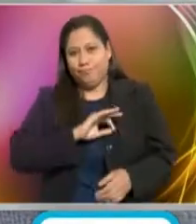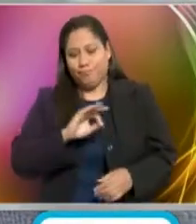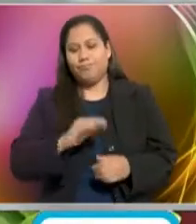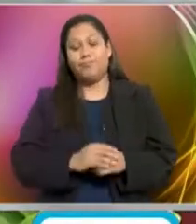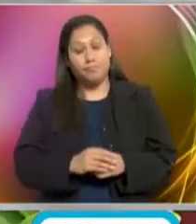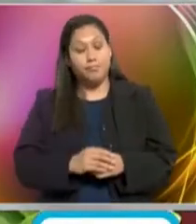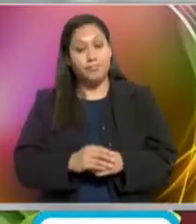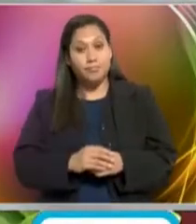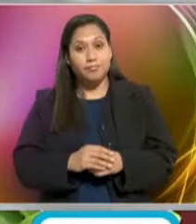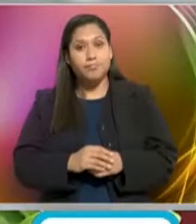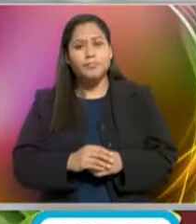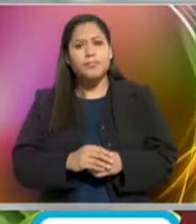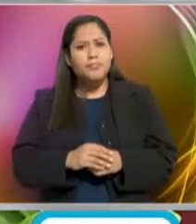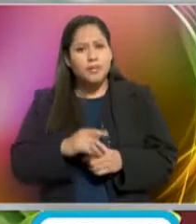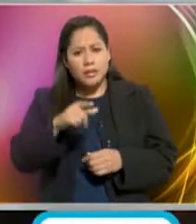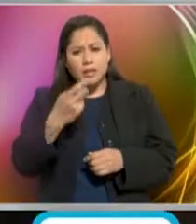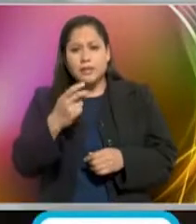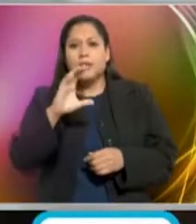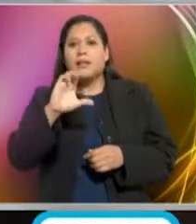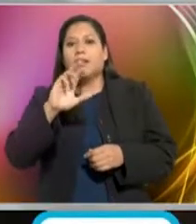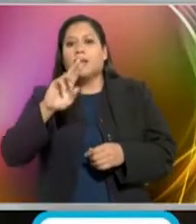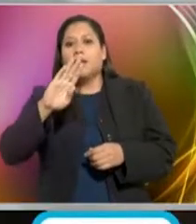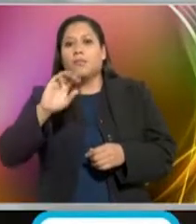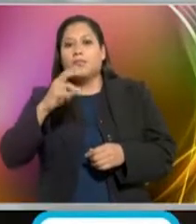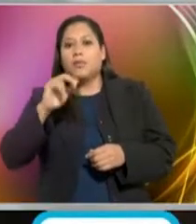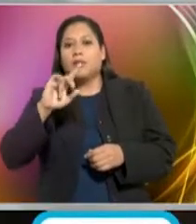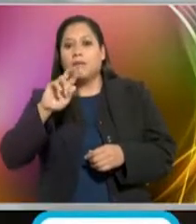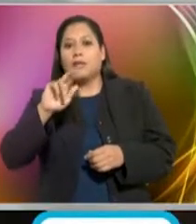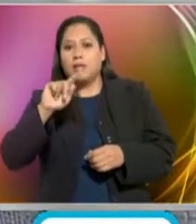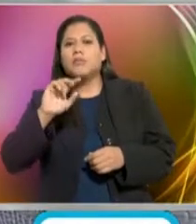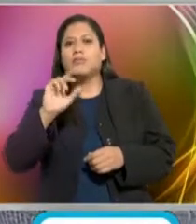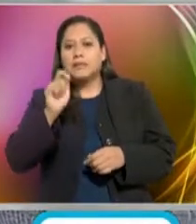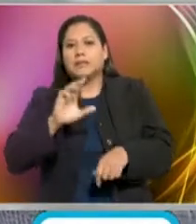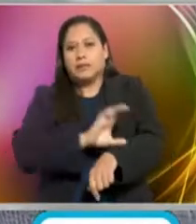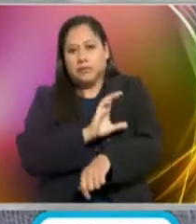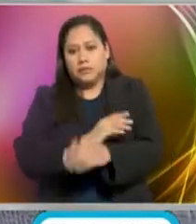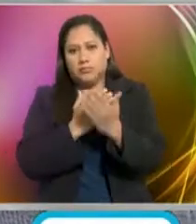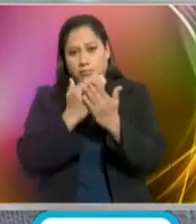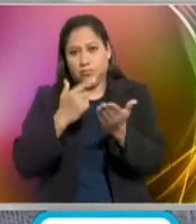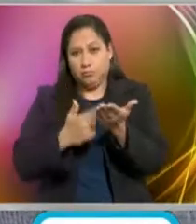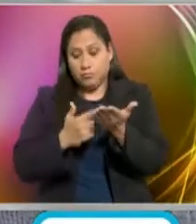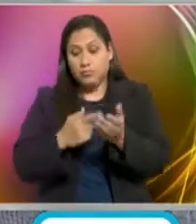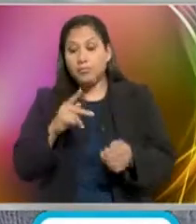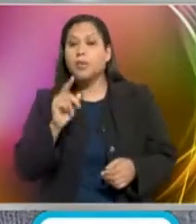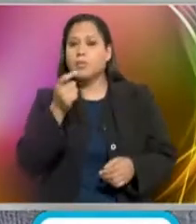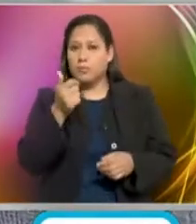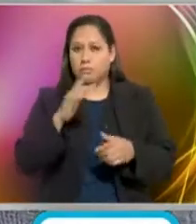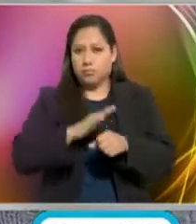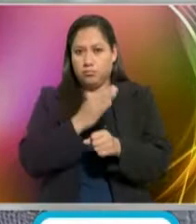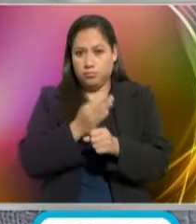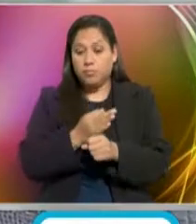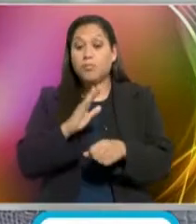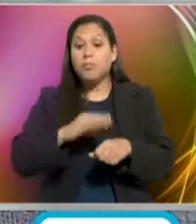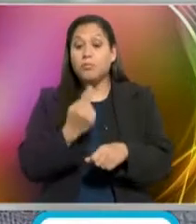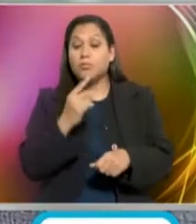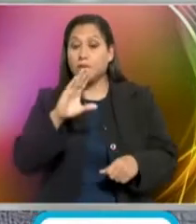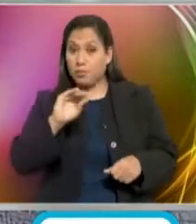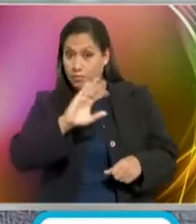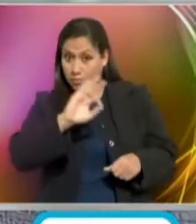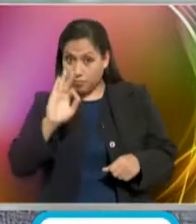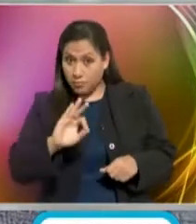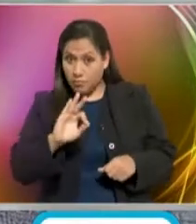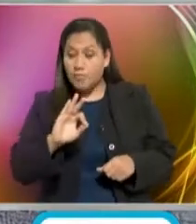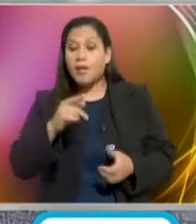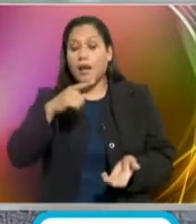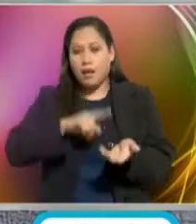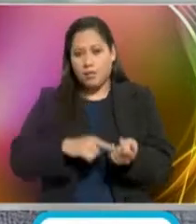Qué Nada. maravilla tiene. Exacto. ¿Es carbohidrato? Sí tiene carbohidrato, pero tiene pocos carbohidratos, porque el 90% es de